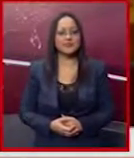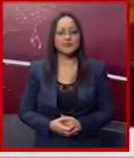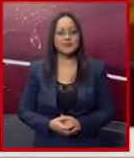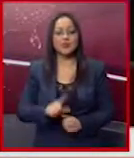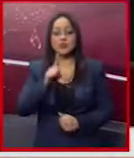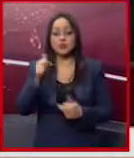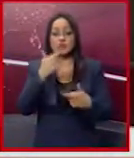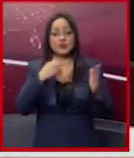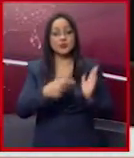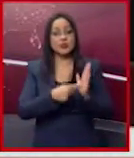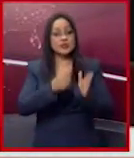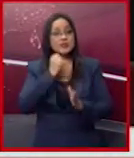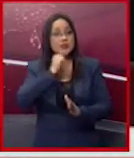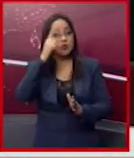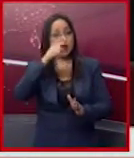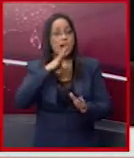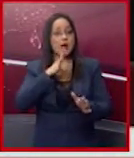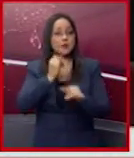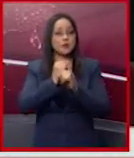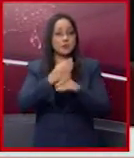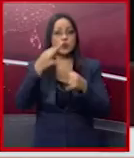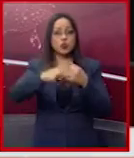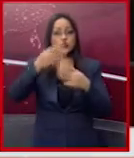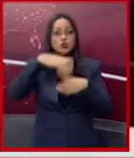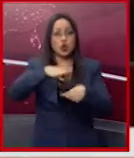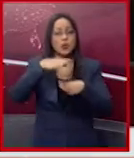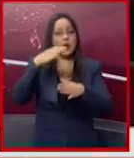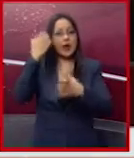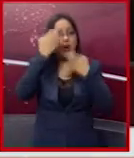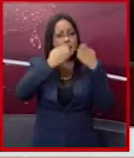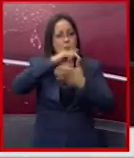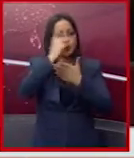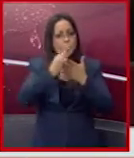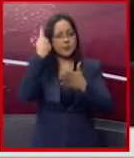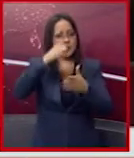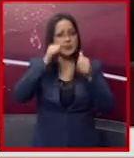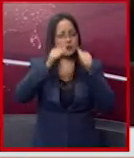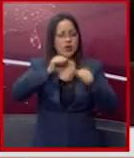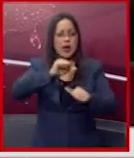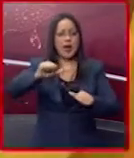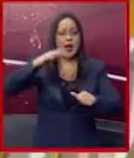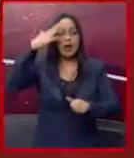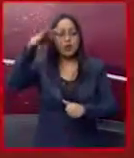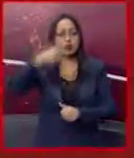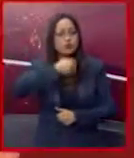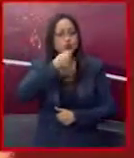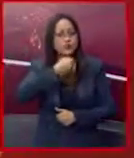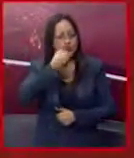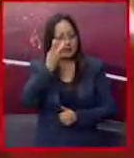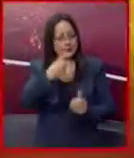Al regreso, Senado recibe informe final de la evaluación de programa de atención a adultos mayores.